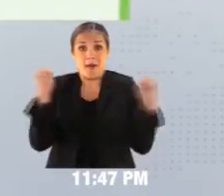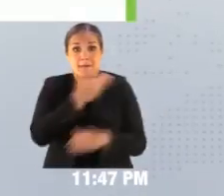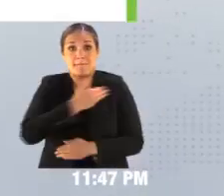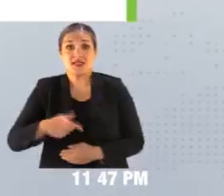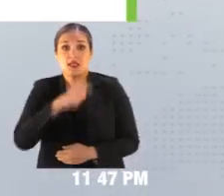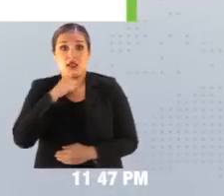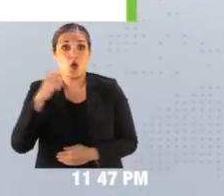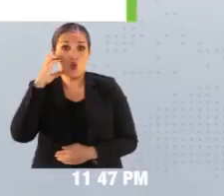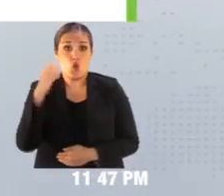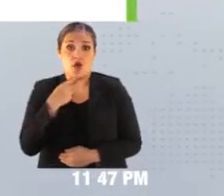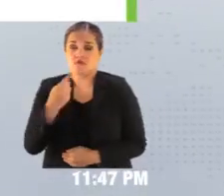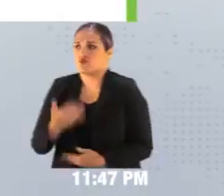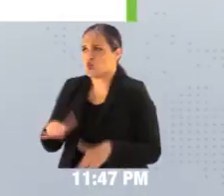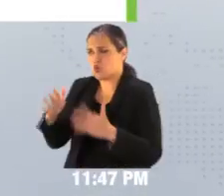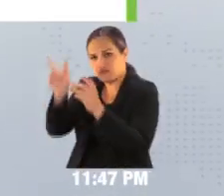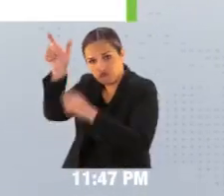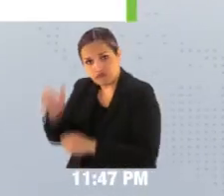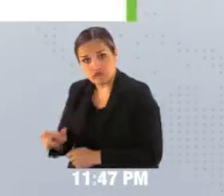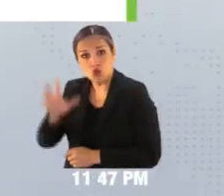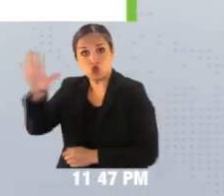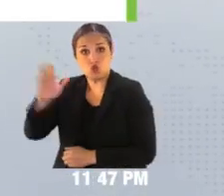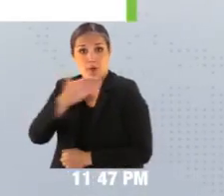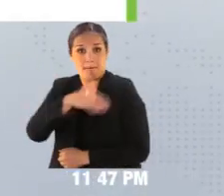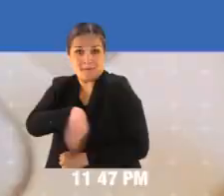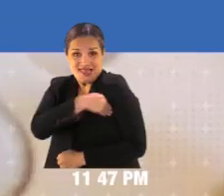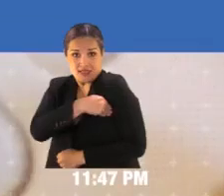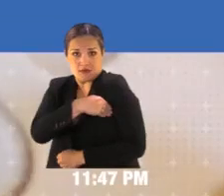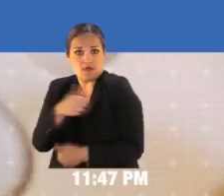labor de la ministra Karen Audiné.